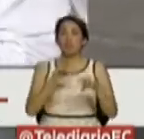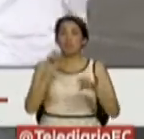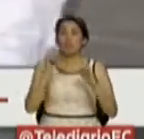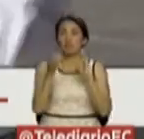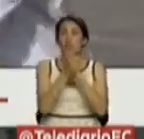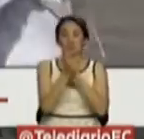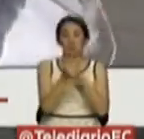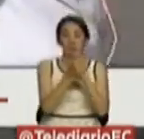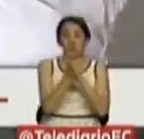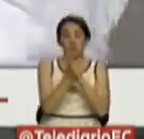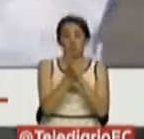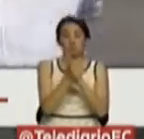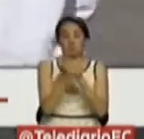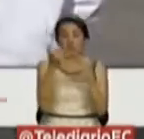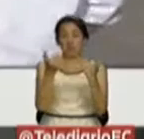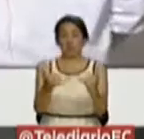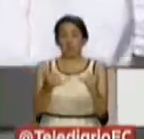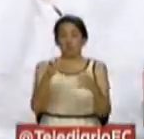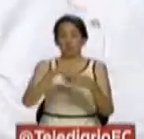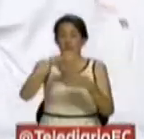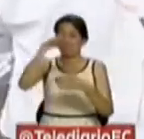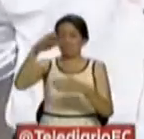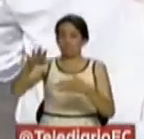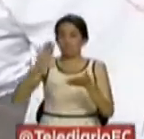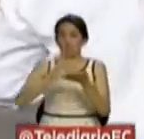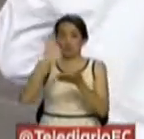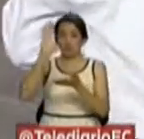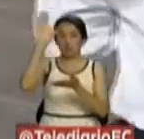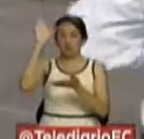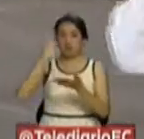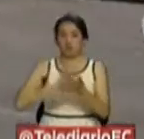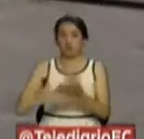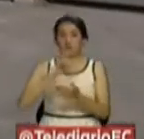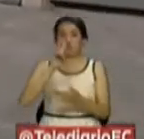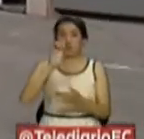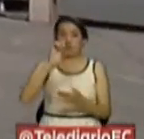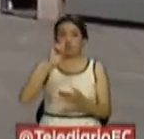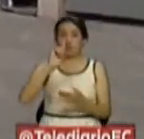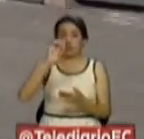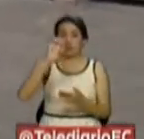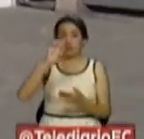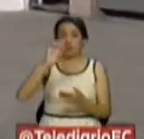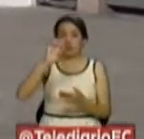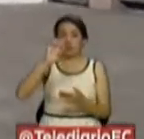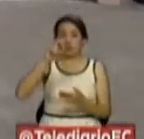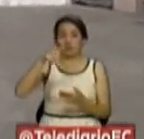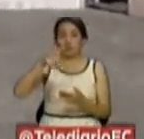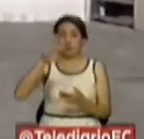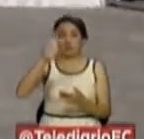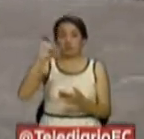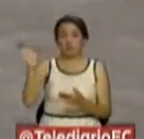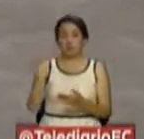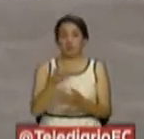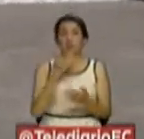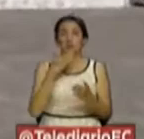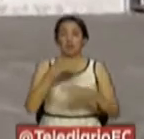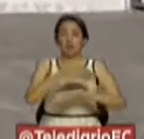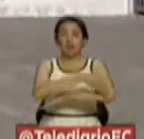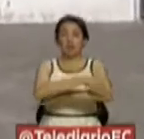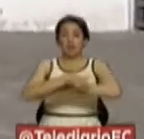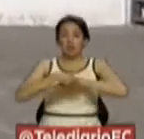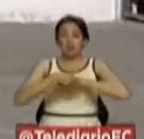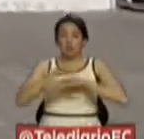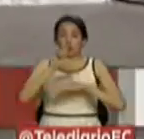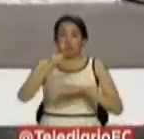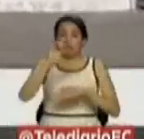los estudiantes. Acá estamos en los exteriores del Colegio Nacional Vicente Rocafuerte, en las calles Lizardo, García y Vélez. Esta es la